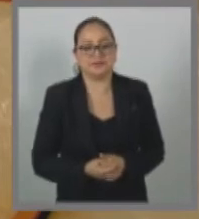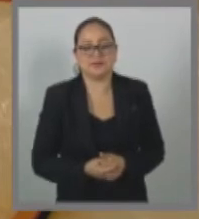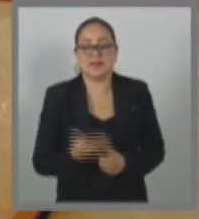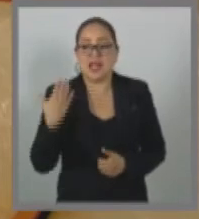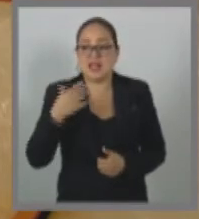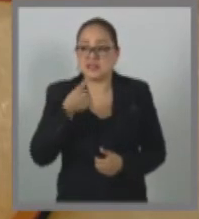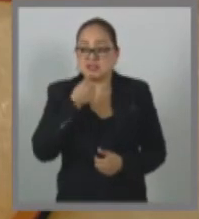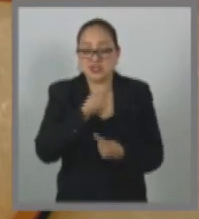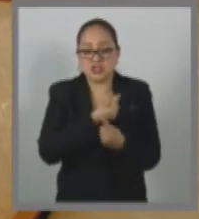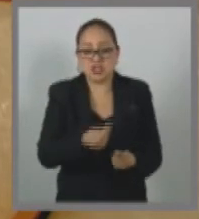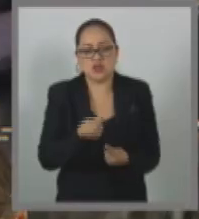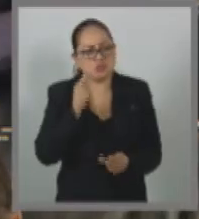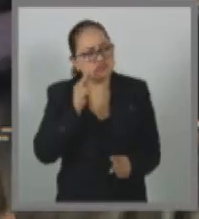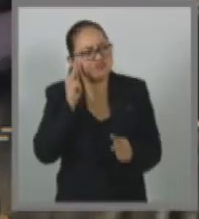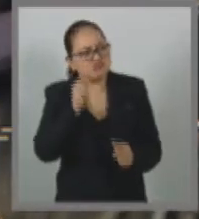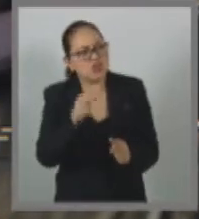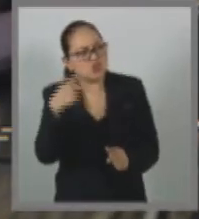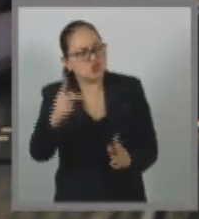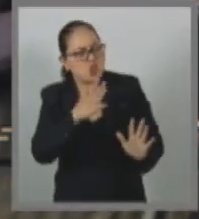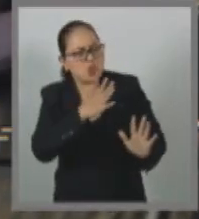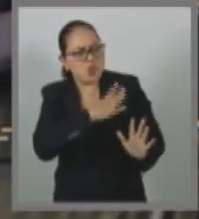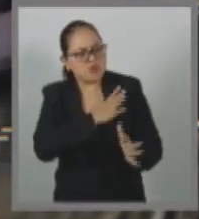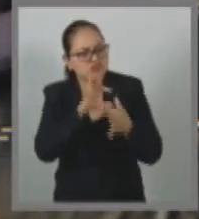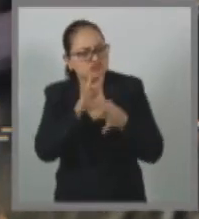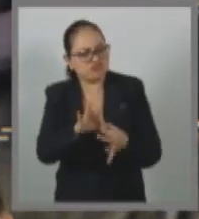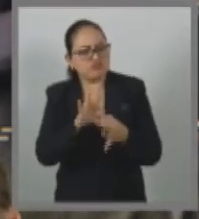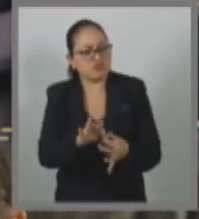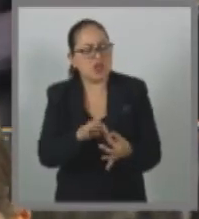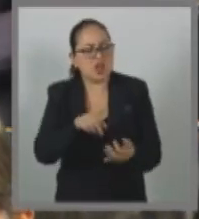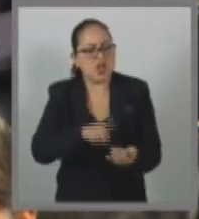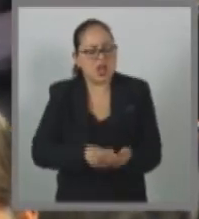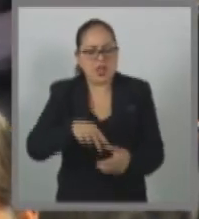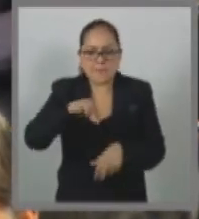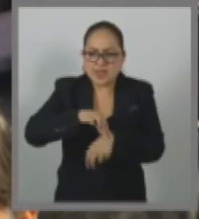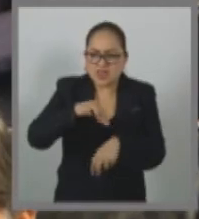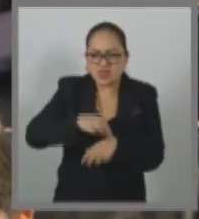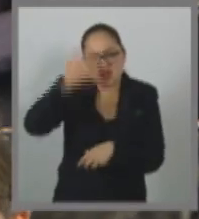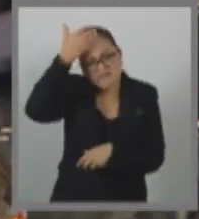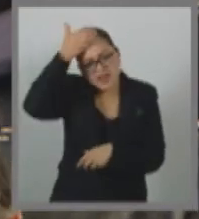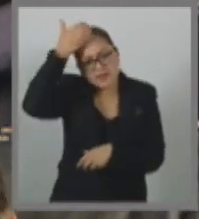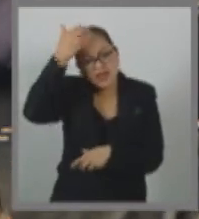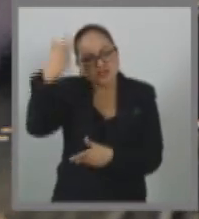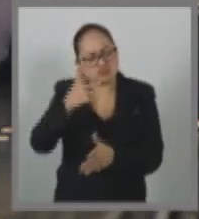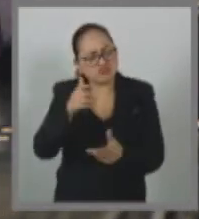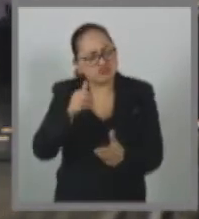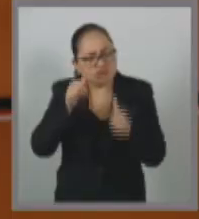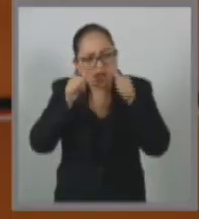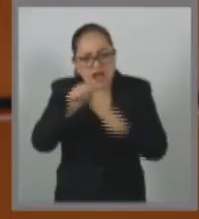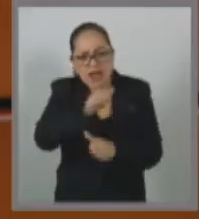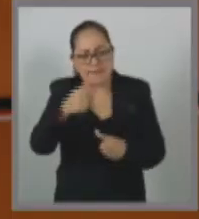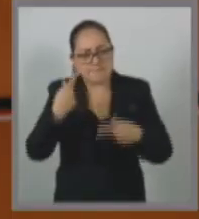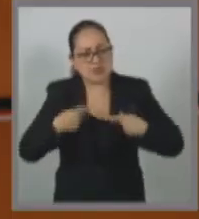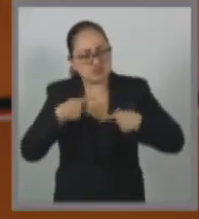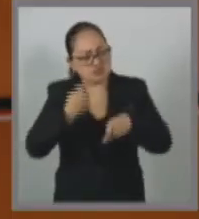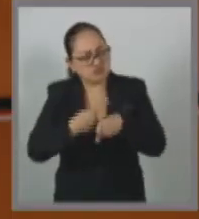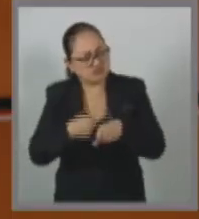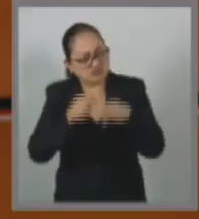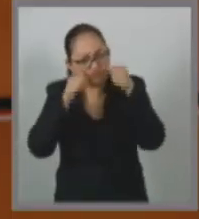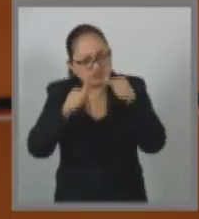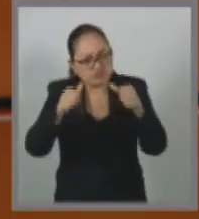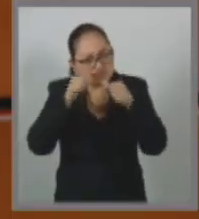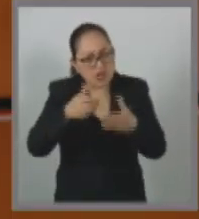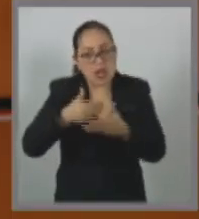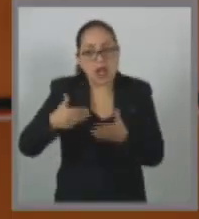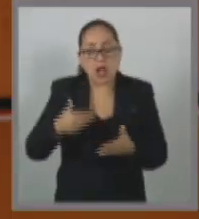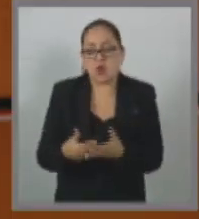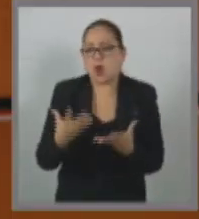Desde niño conocí el compromiso inquebrantable del personal médico y de enfermería con sus pacientes. Hoy,